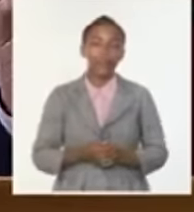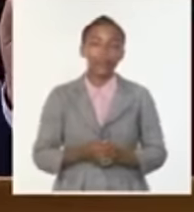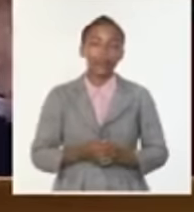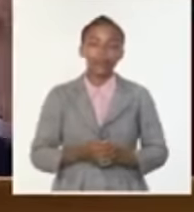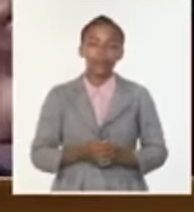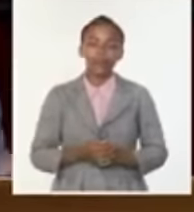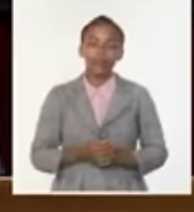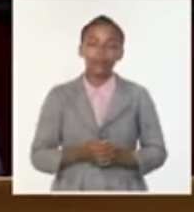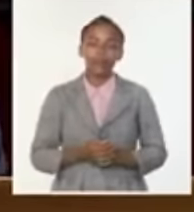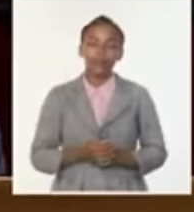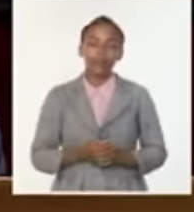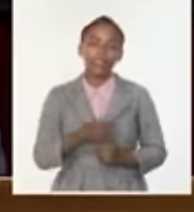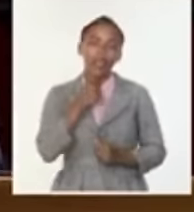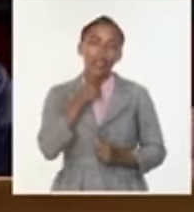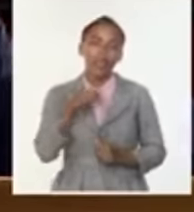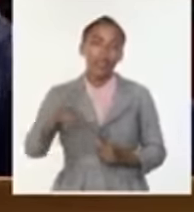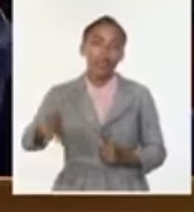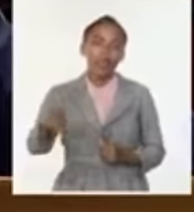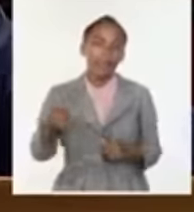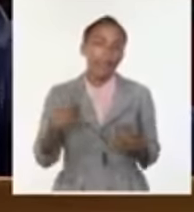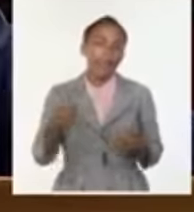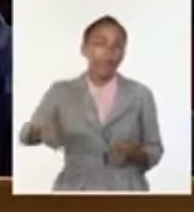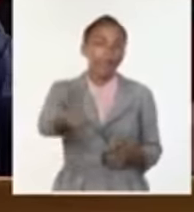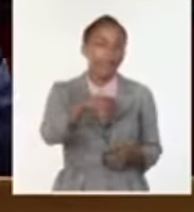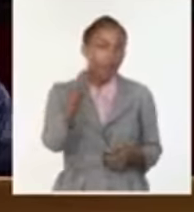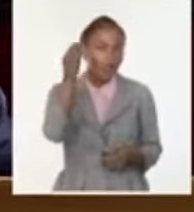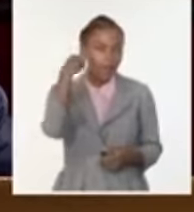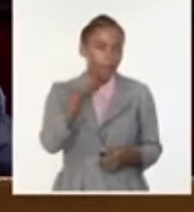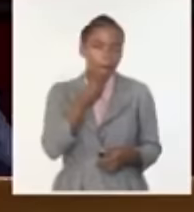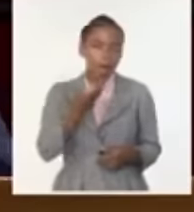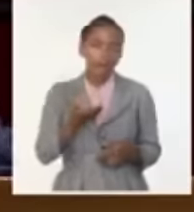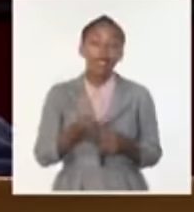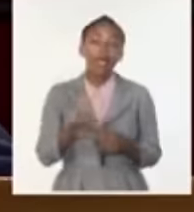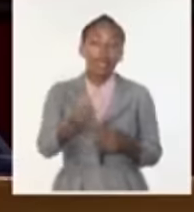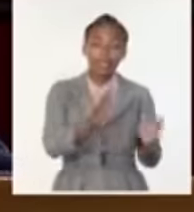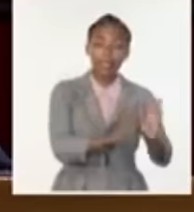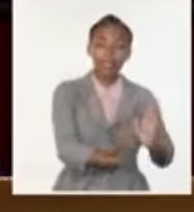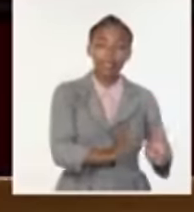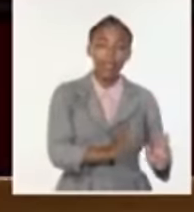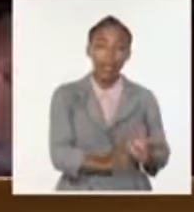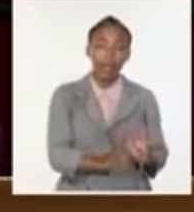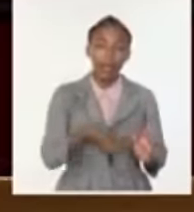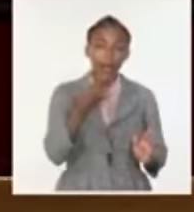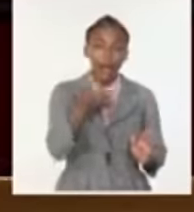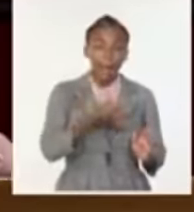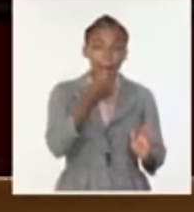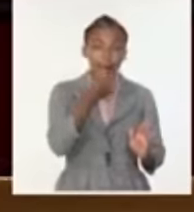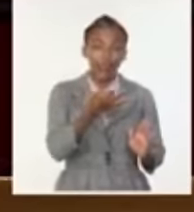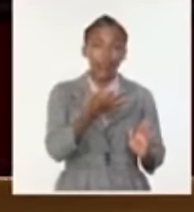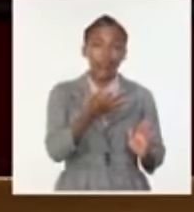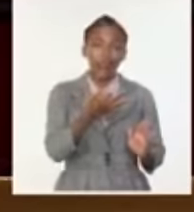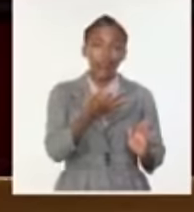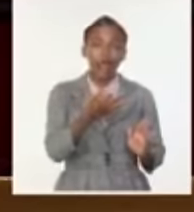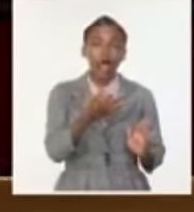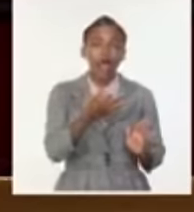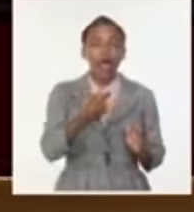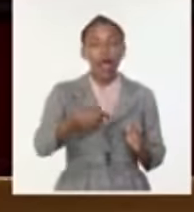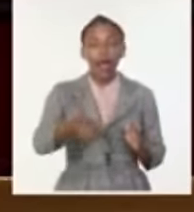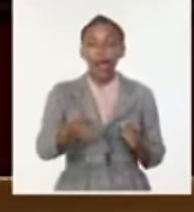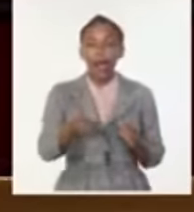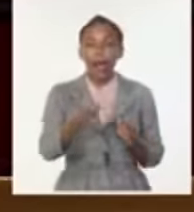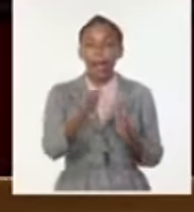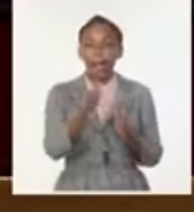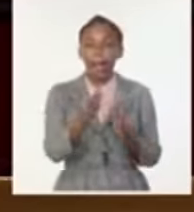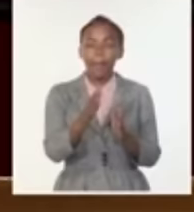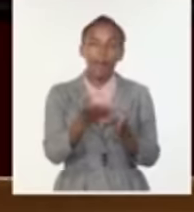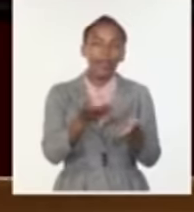Para que tengan una idea, un dato. En esta etapa que estamos hablando, vaya, en esta etapa no, hasta mayo, no está junio todavía